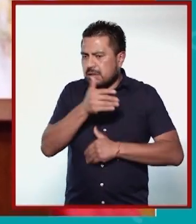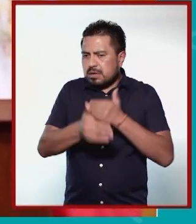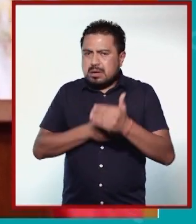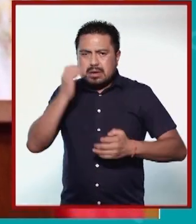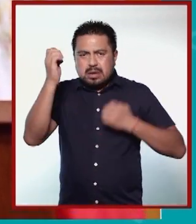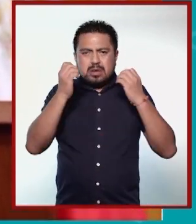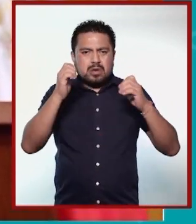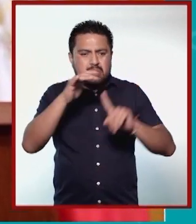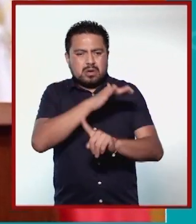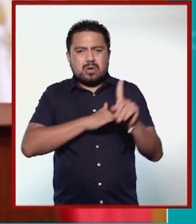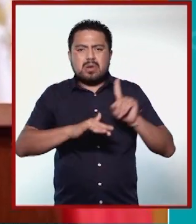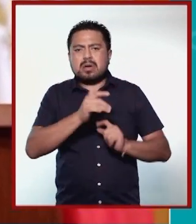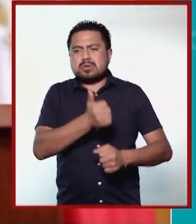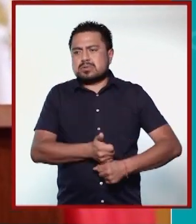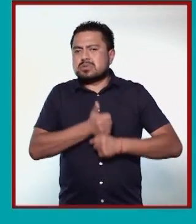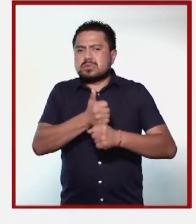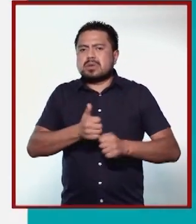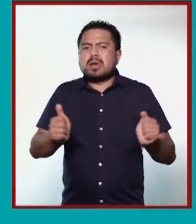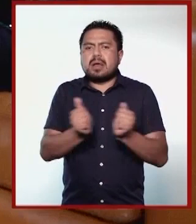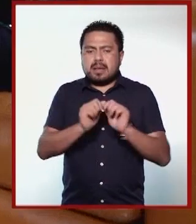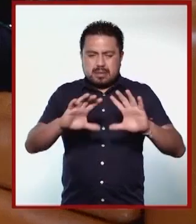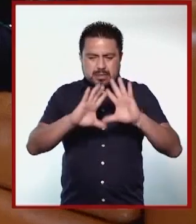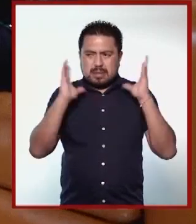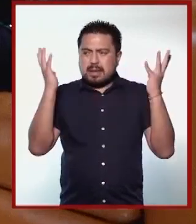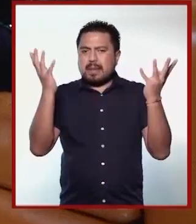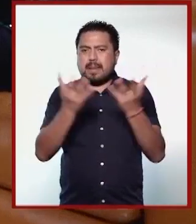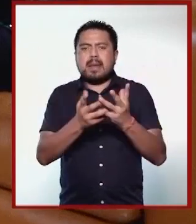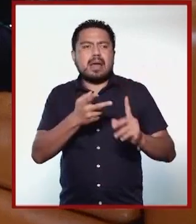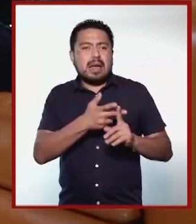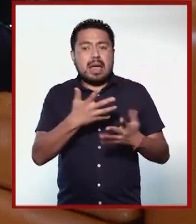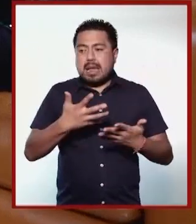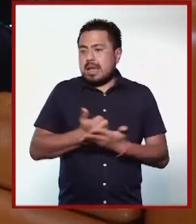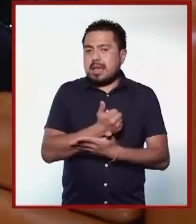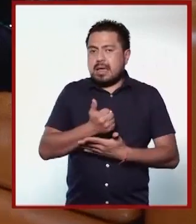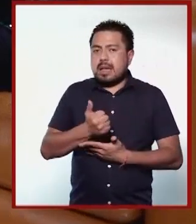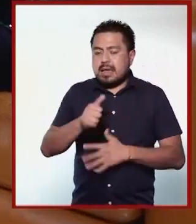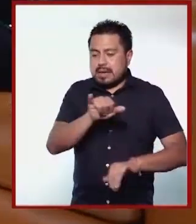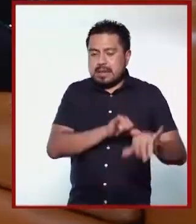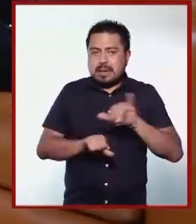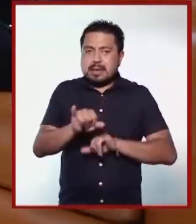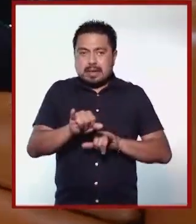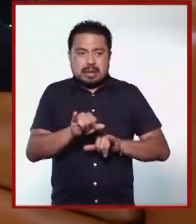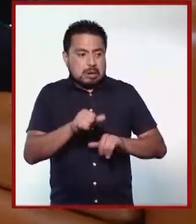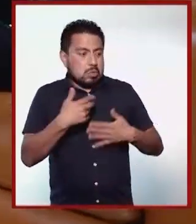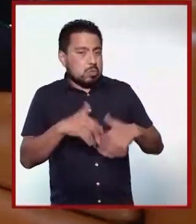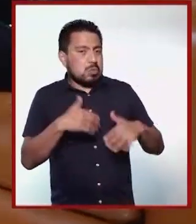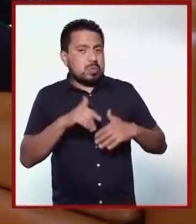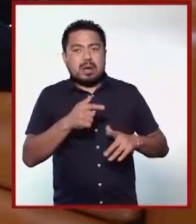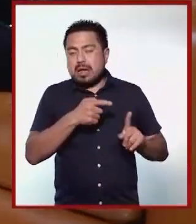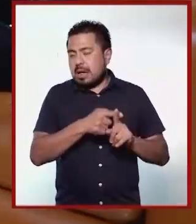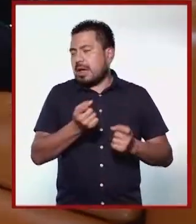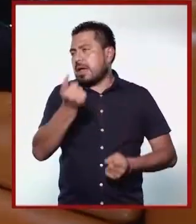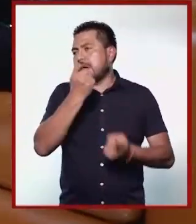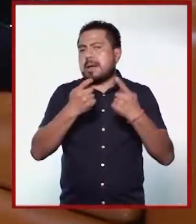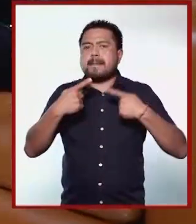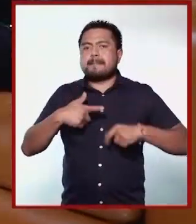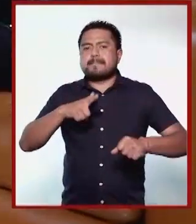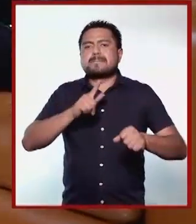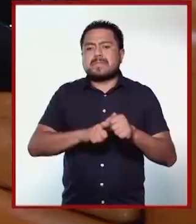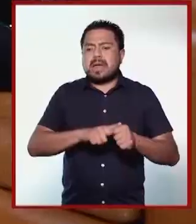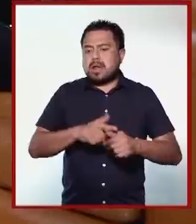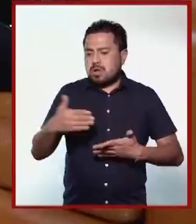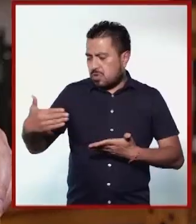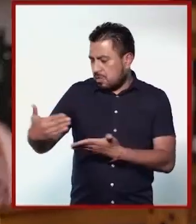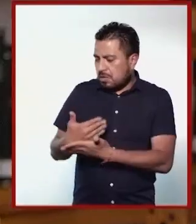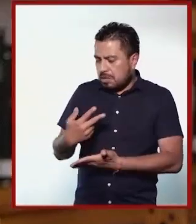ecológicos ambientales que está sufriendo el planeta. Él ganó el Premio Nobel de Química. Entonces, pues estas son algunas de las personalidades que han